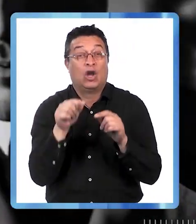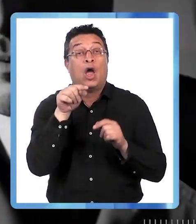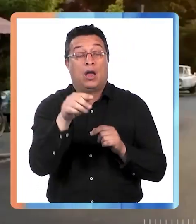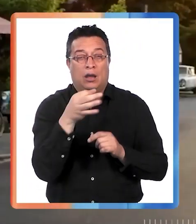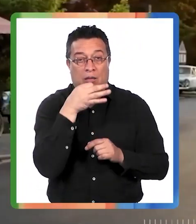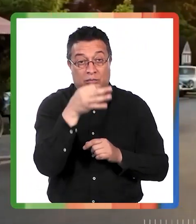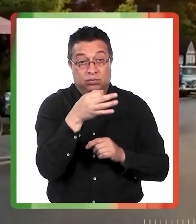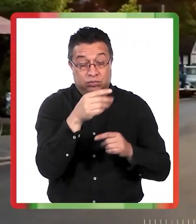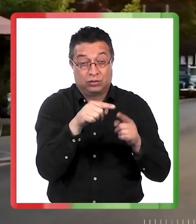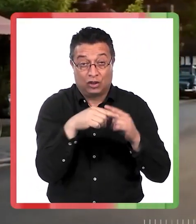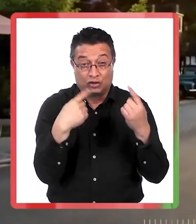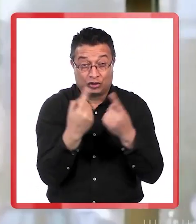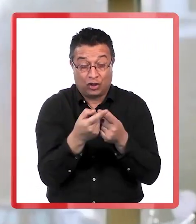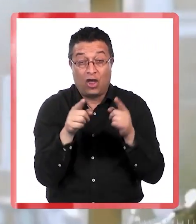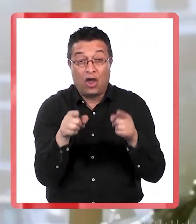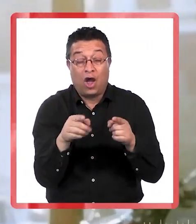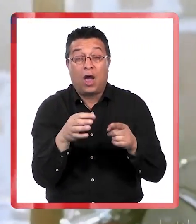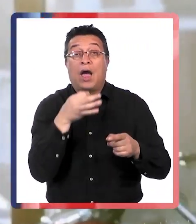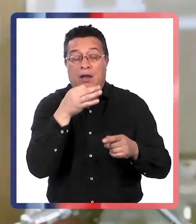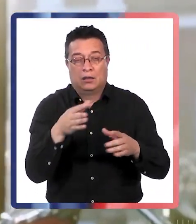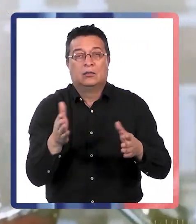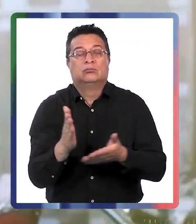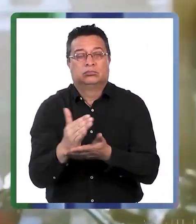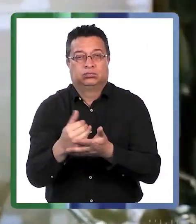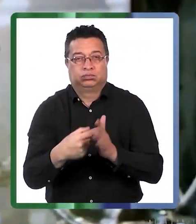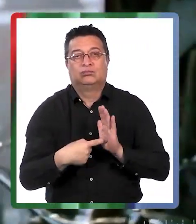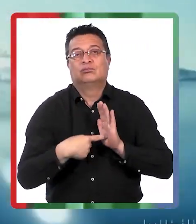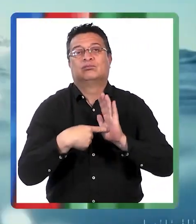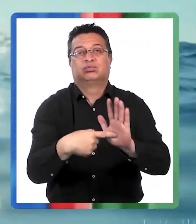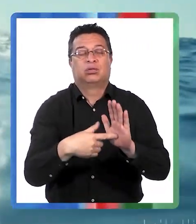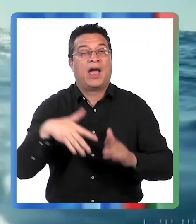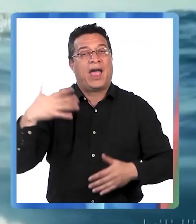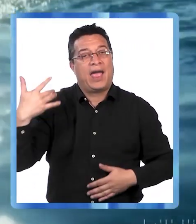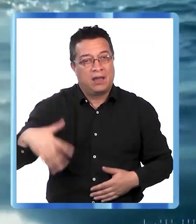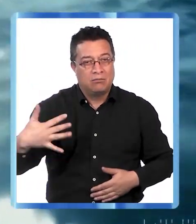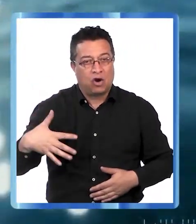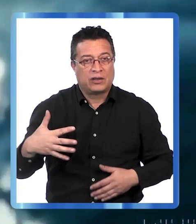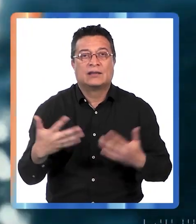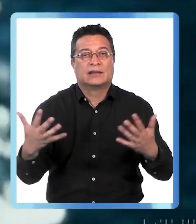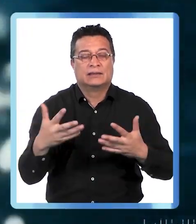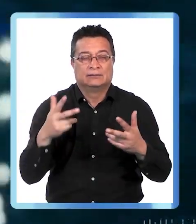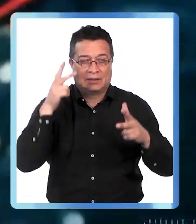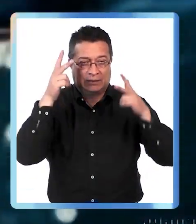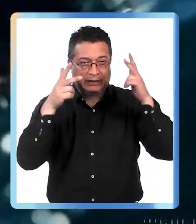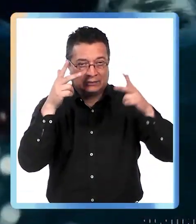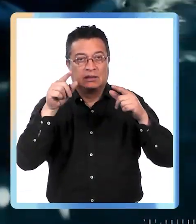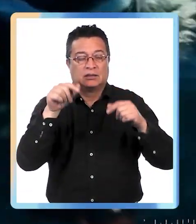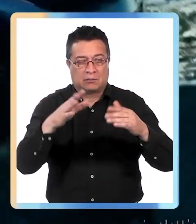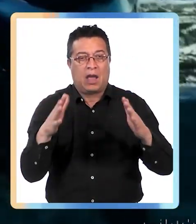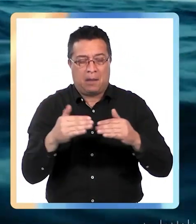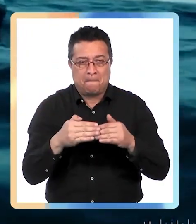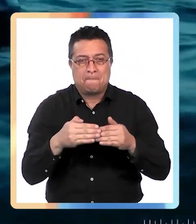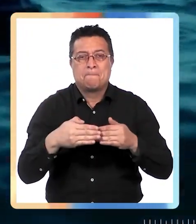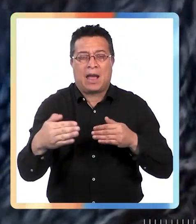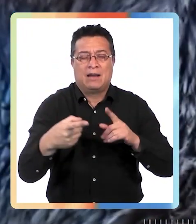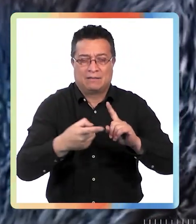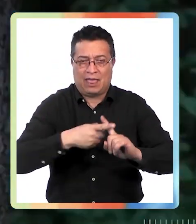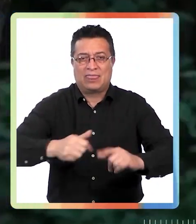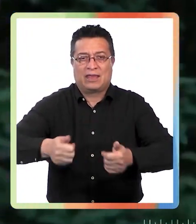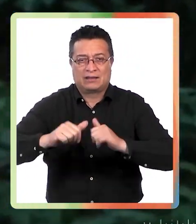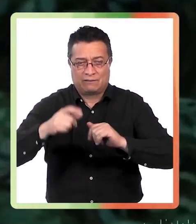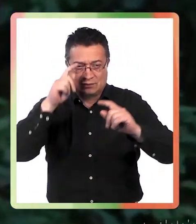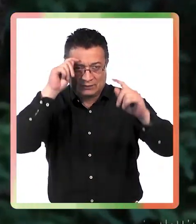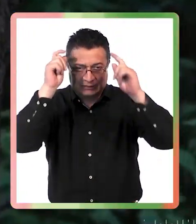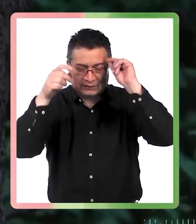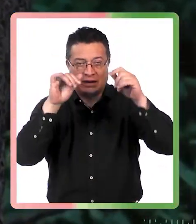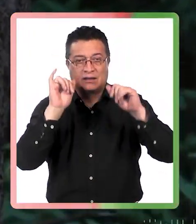y OpenAI organizarán una exposición sobre la importancia de que los artistas superen los límites, desafíen las